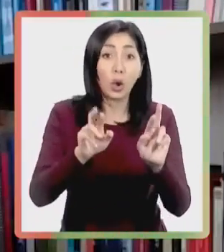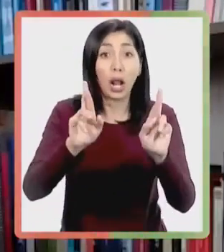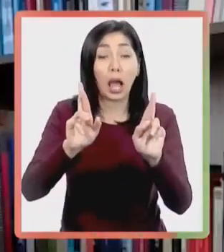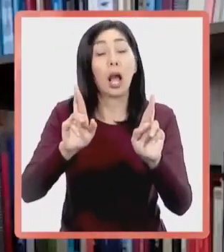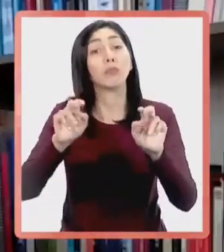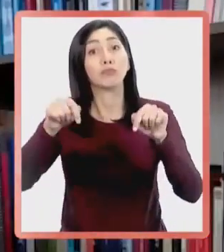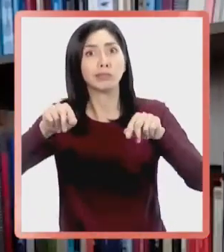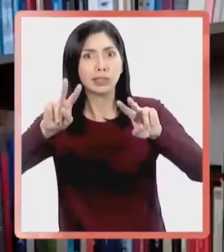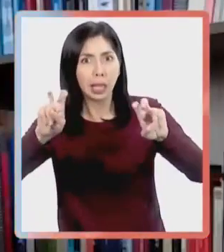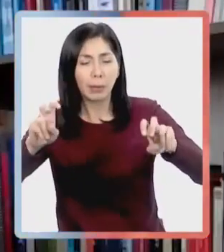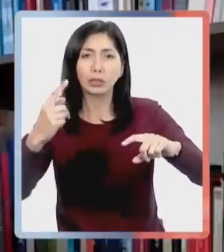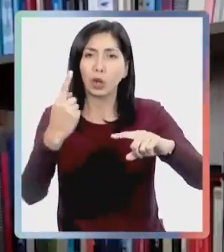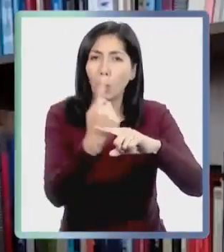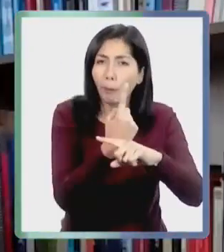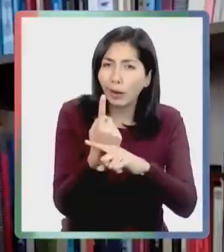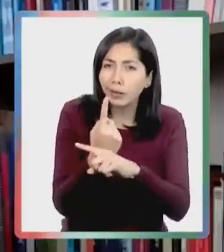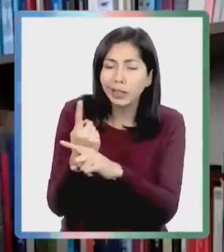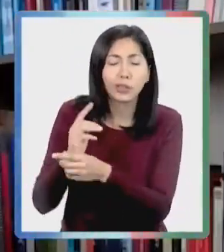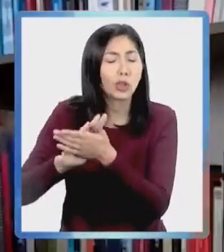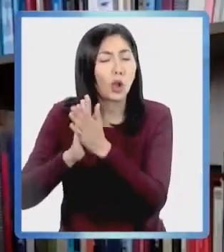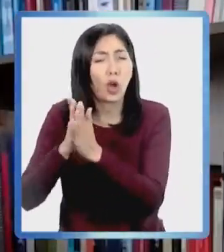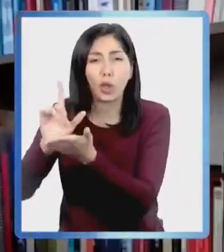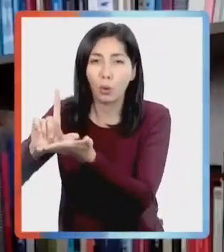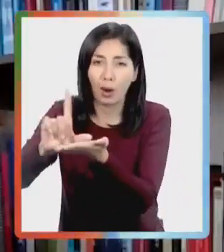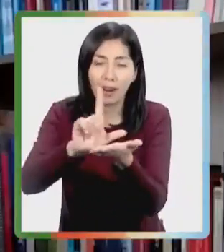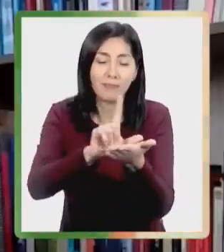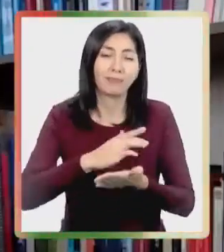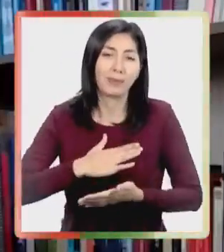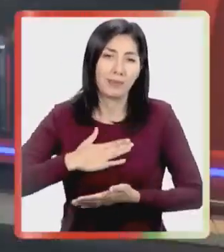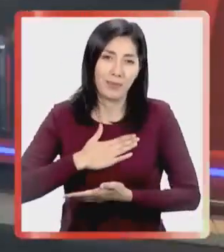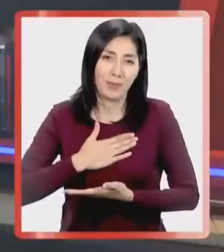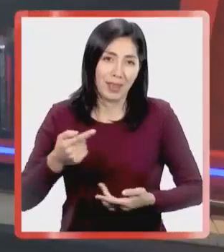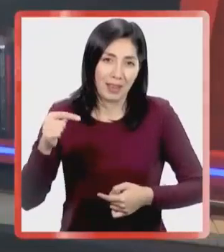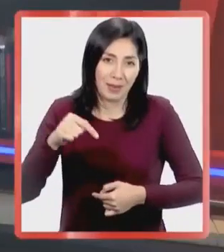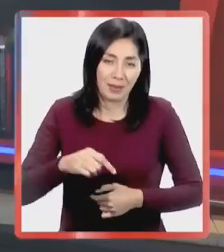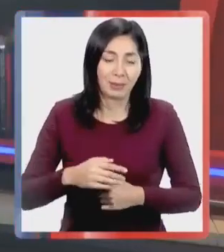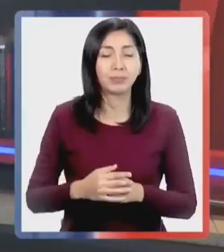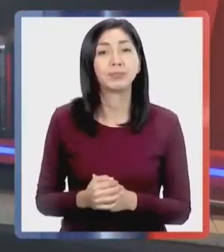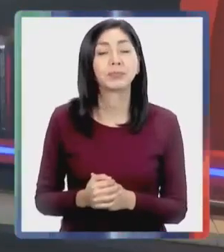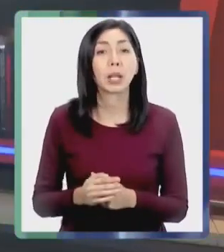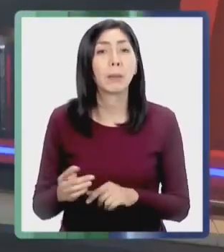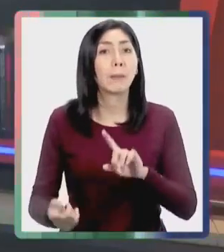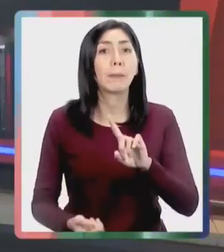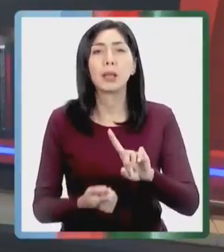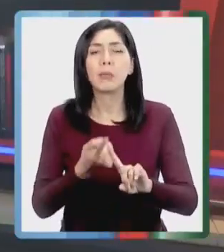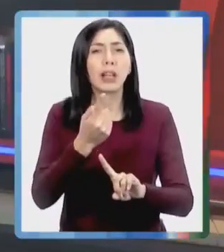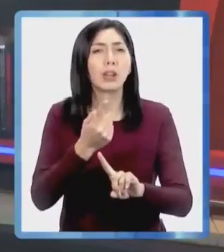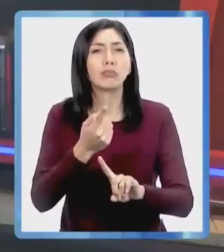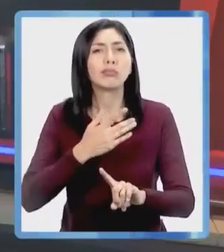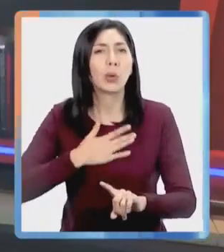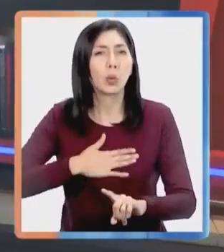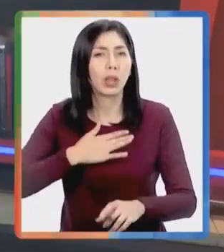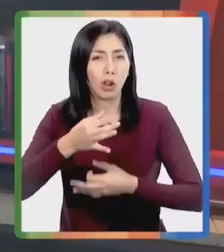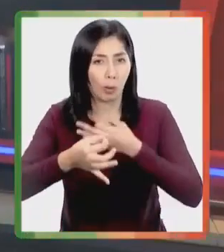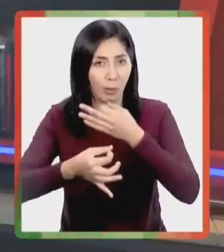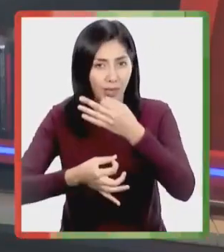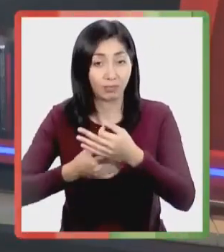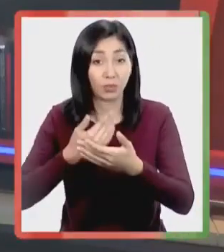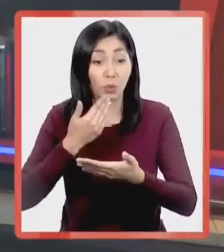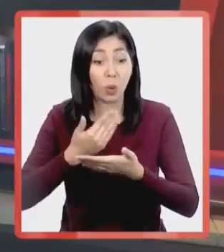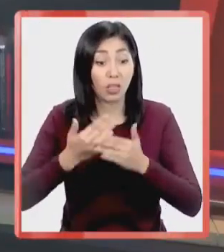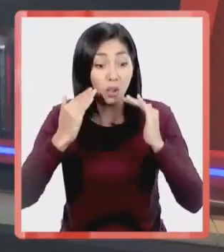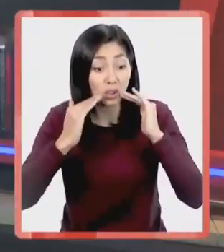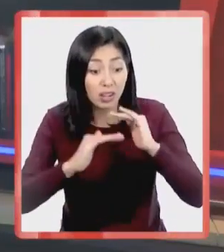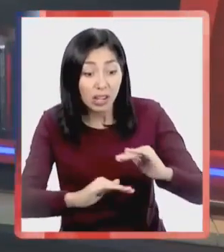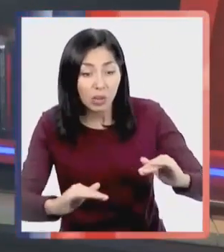que estos temas se hablaran muchas veces y en todas partes, así que encantada. De todas maneras, lo primero que me gustaría comentarle es que cuando los más